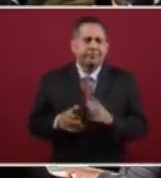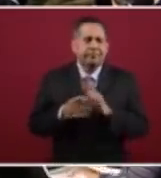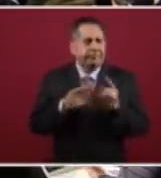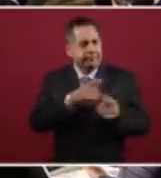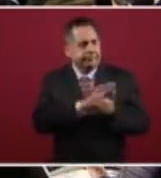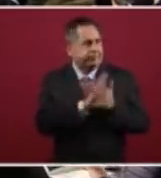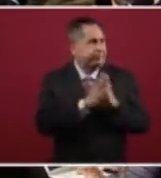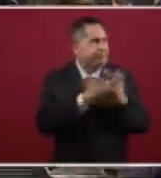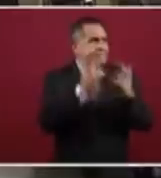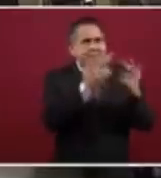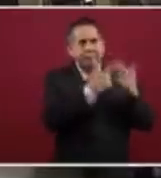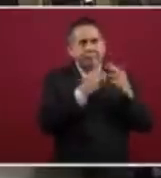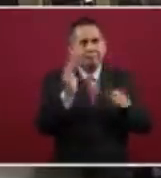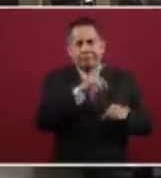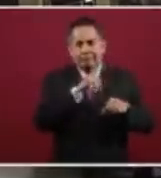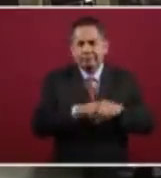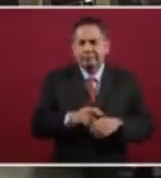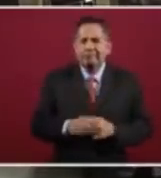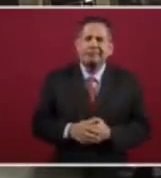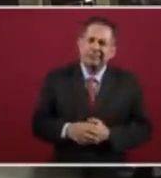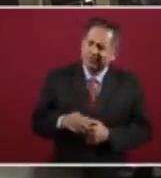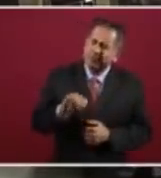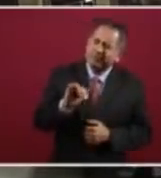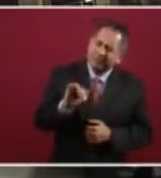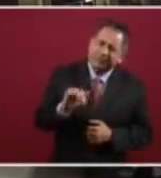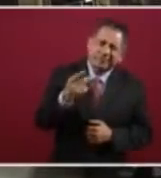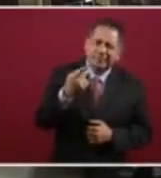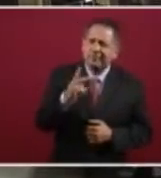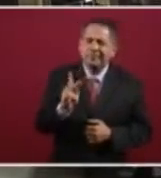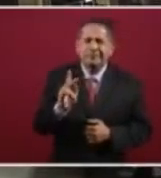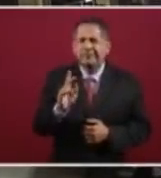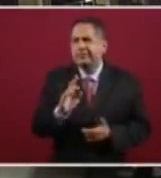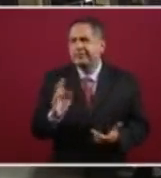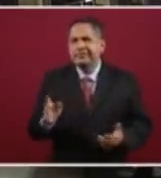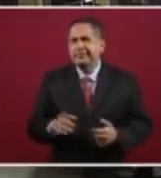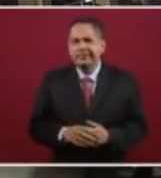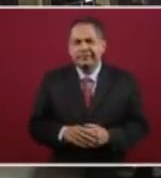vandalizan instalaciones sí, federales. Pero no,